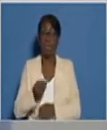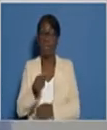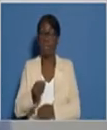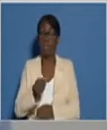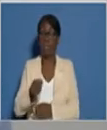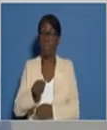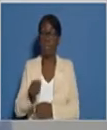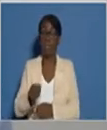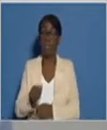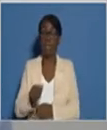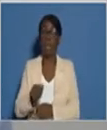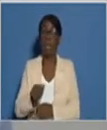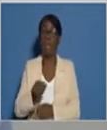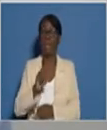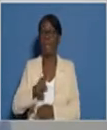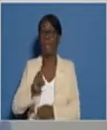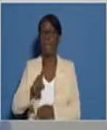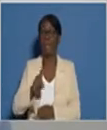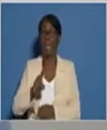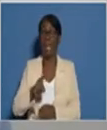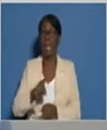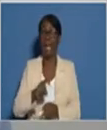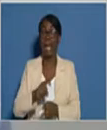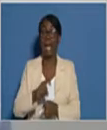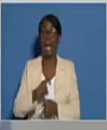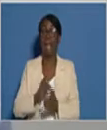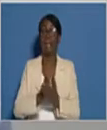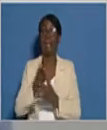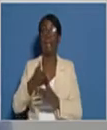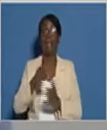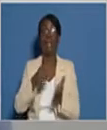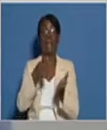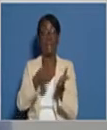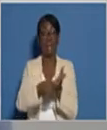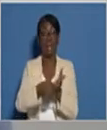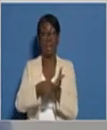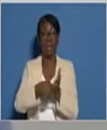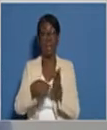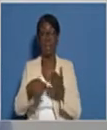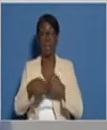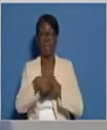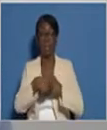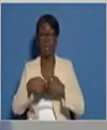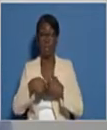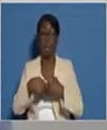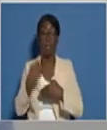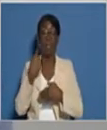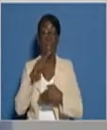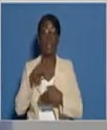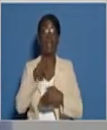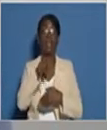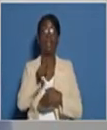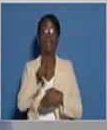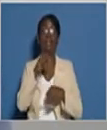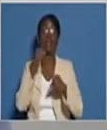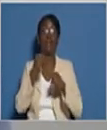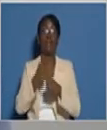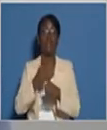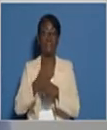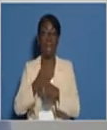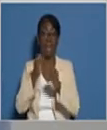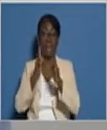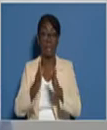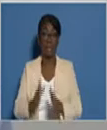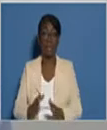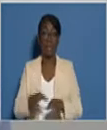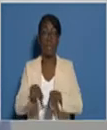primera necesidad por medio de la cédula de identidad personal para que estos trabajadores suspendidos puedan de igual manera también,